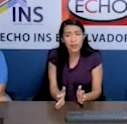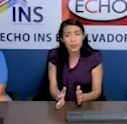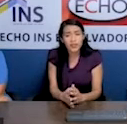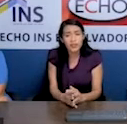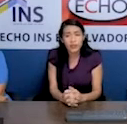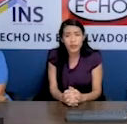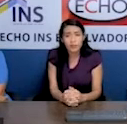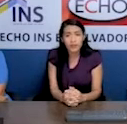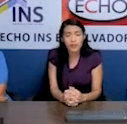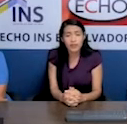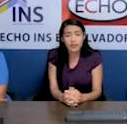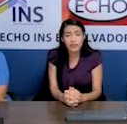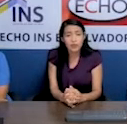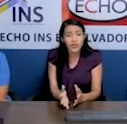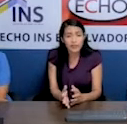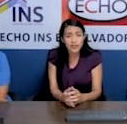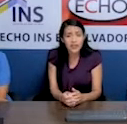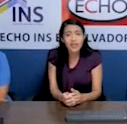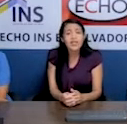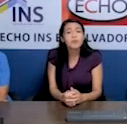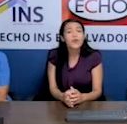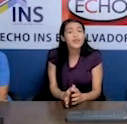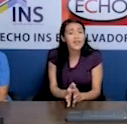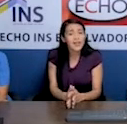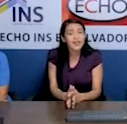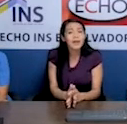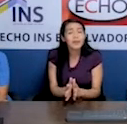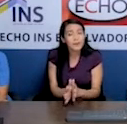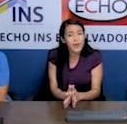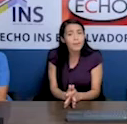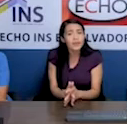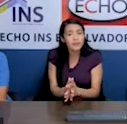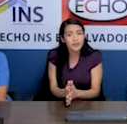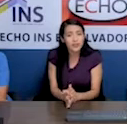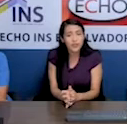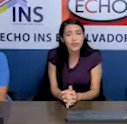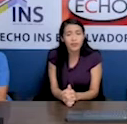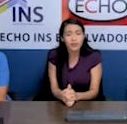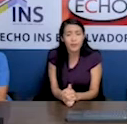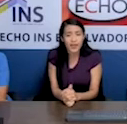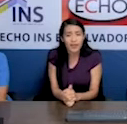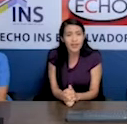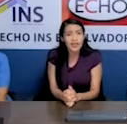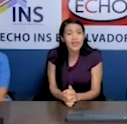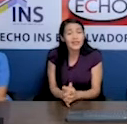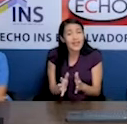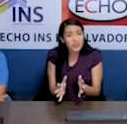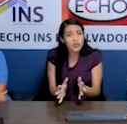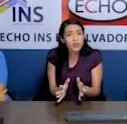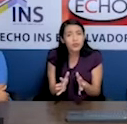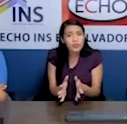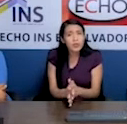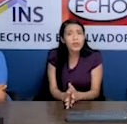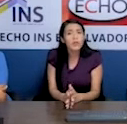5 al 10% en pacientes con cáncer y puede ser la primera manifestación de la enfermedad.